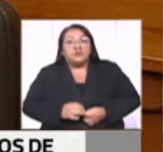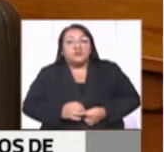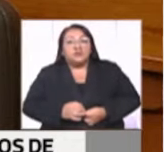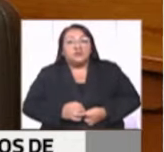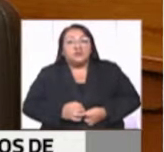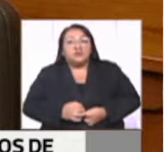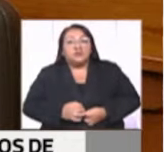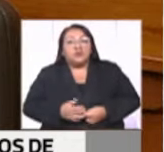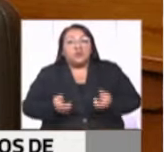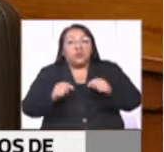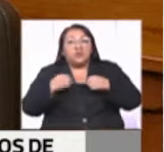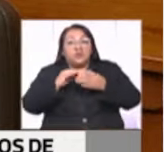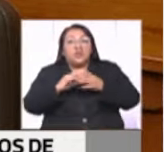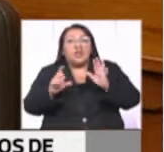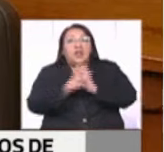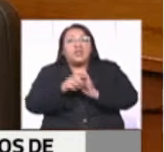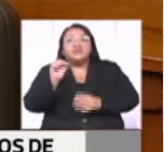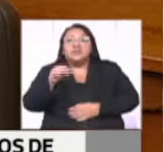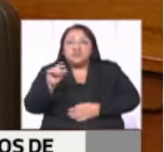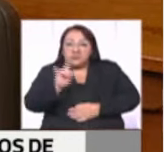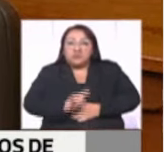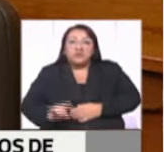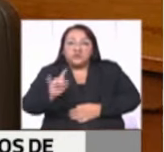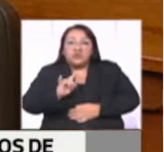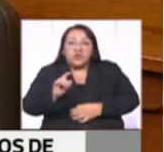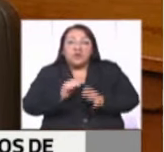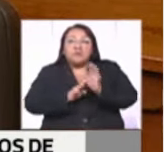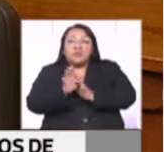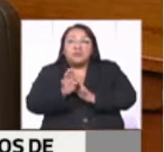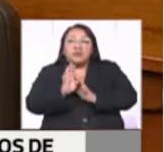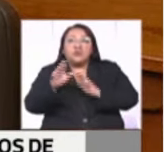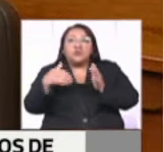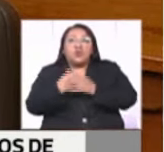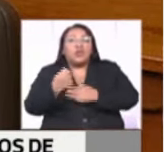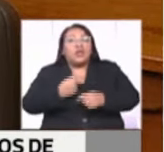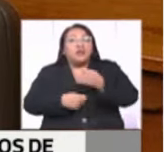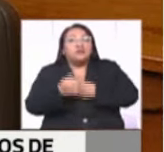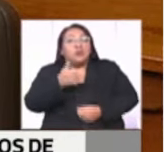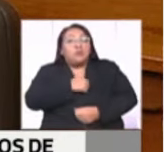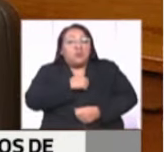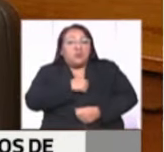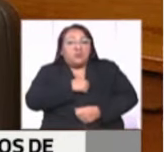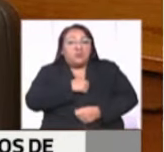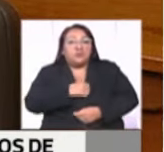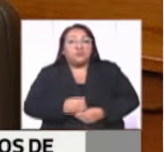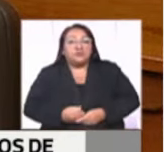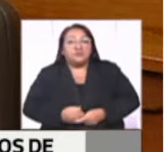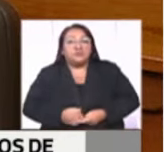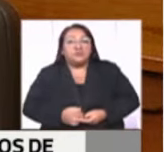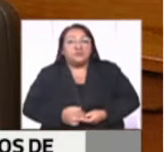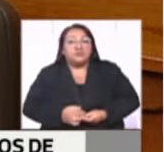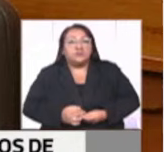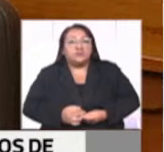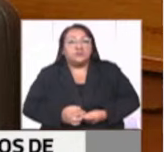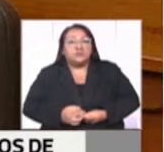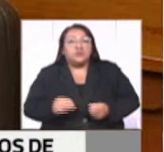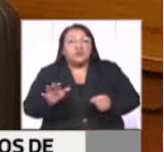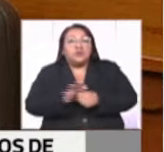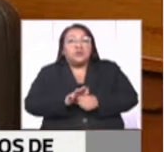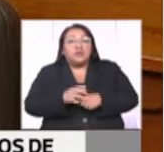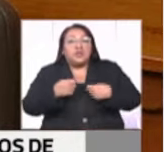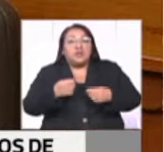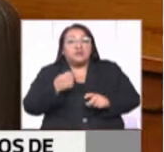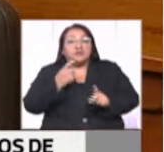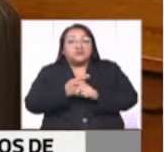de convertirse en ley, lo usará en emprendimientos o negocio propio el 43%, cubrir gastos personales